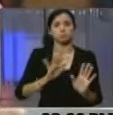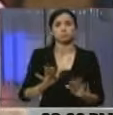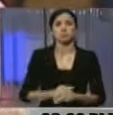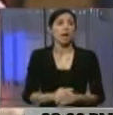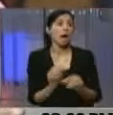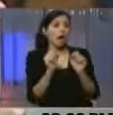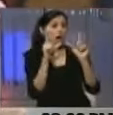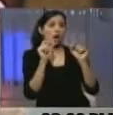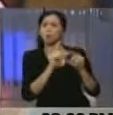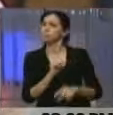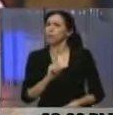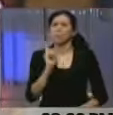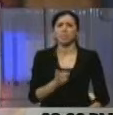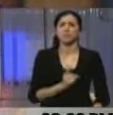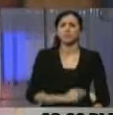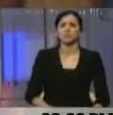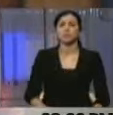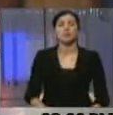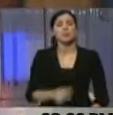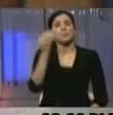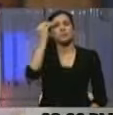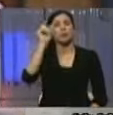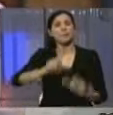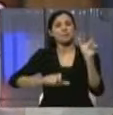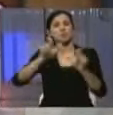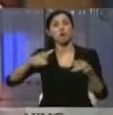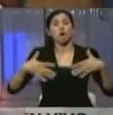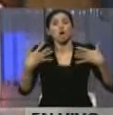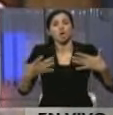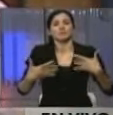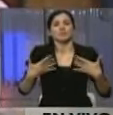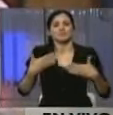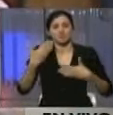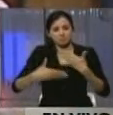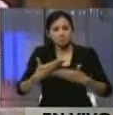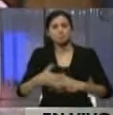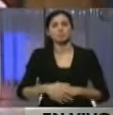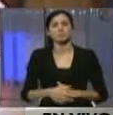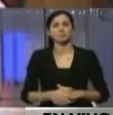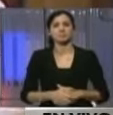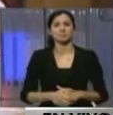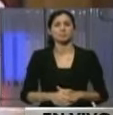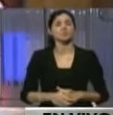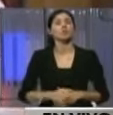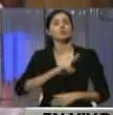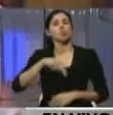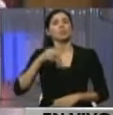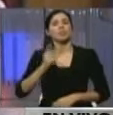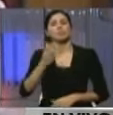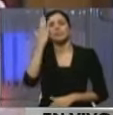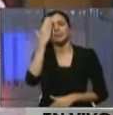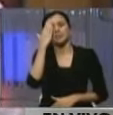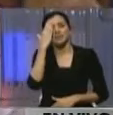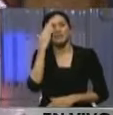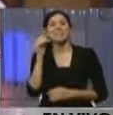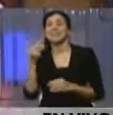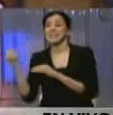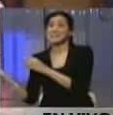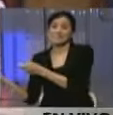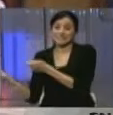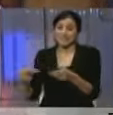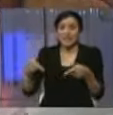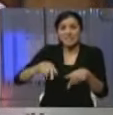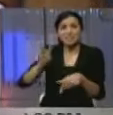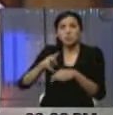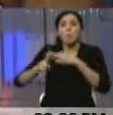asombrarse. Yo creo que la gente está muy contenta con los pasos que se han dado. Nosotros tenemos que saber qué entra a los puertos, qué hay